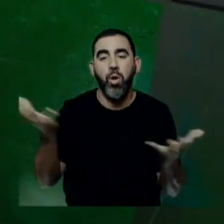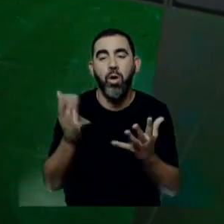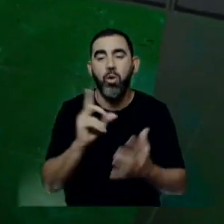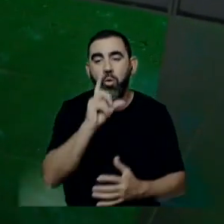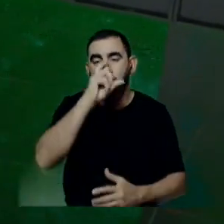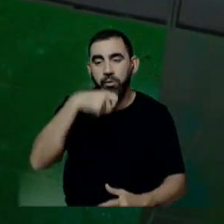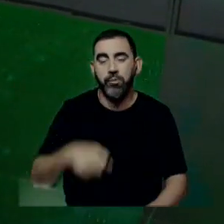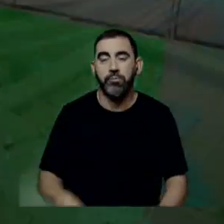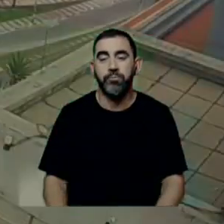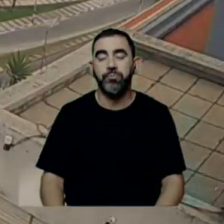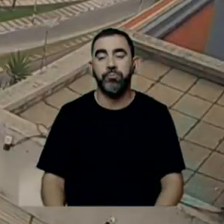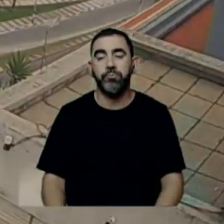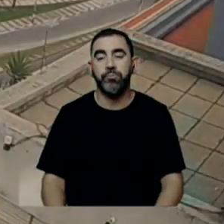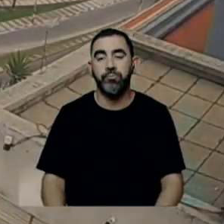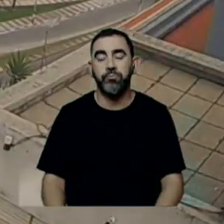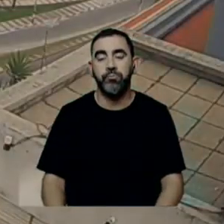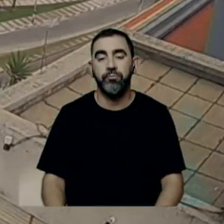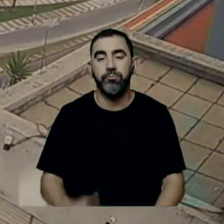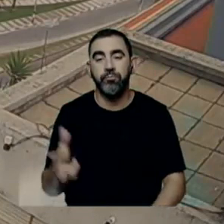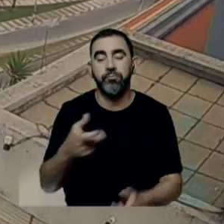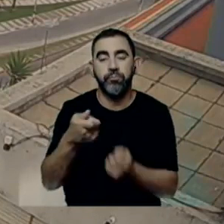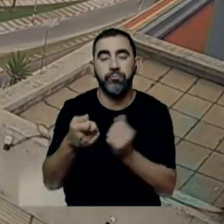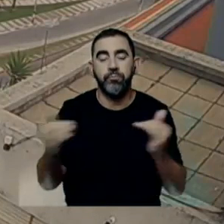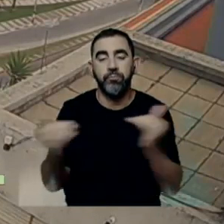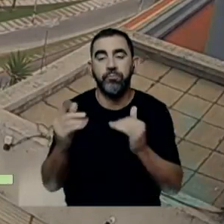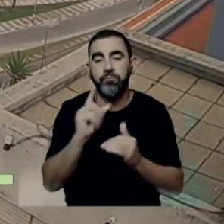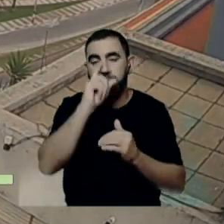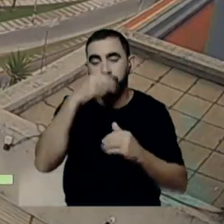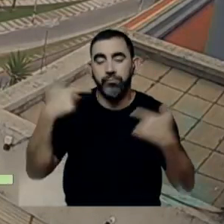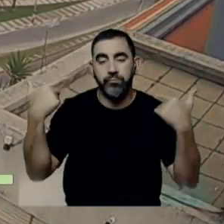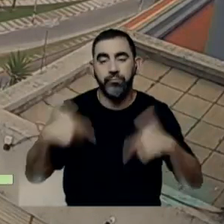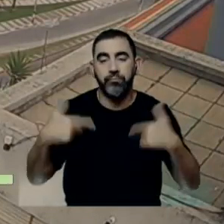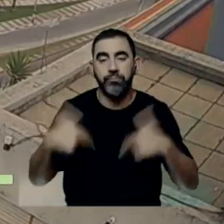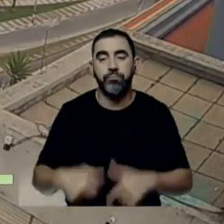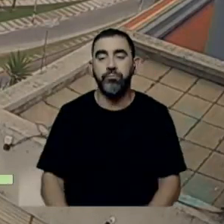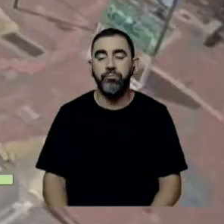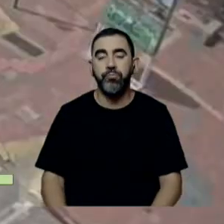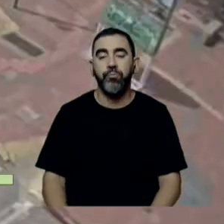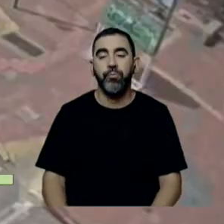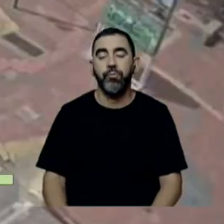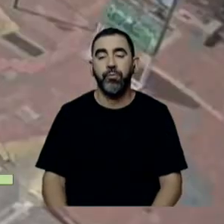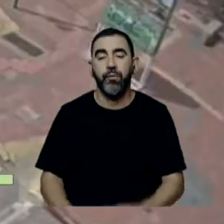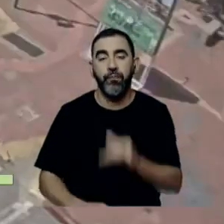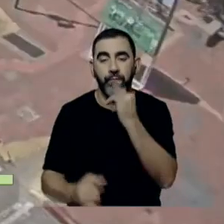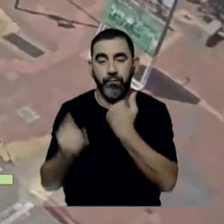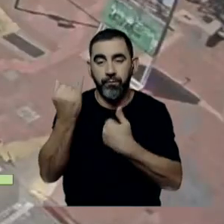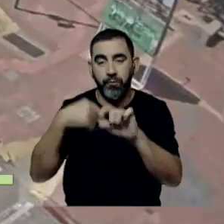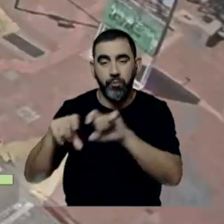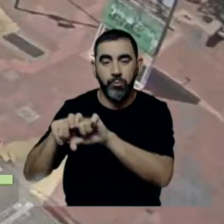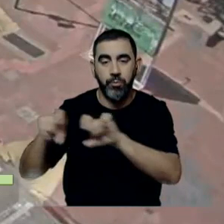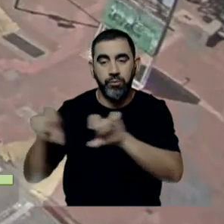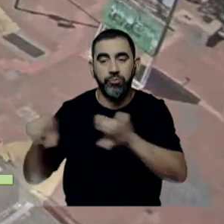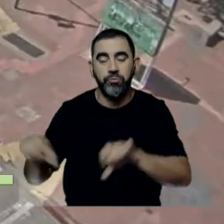temperatura a esta hora en Montevideo y ya vamos a ver las cámaras del Centro de Gestión de Movilidad,